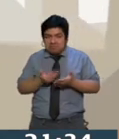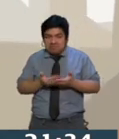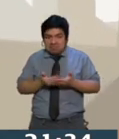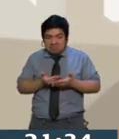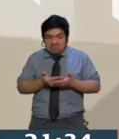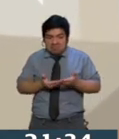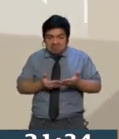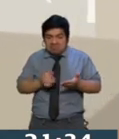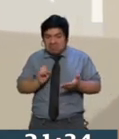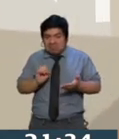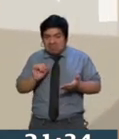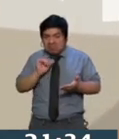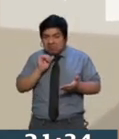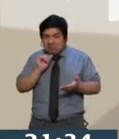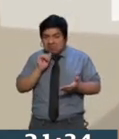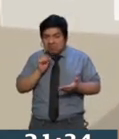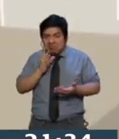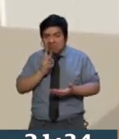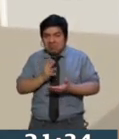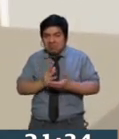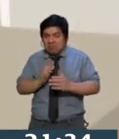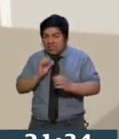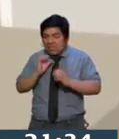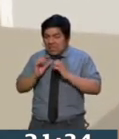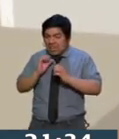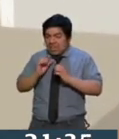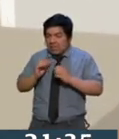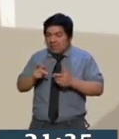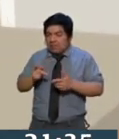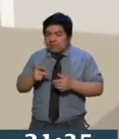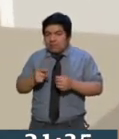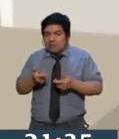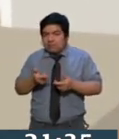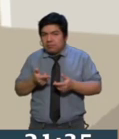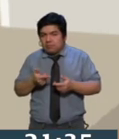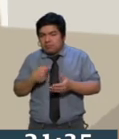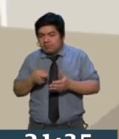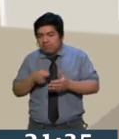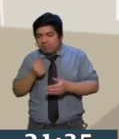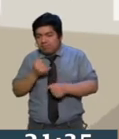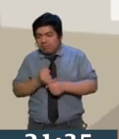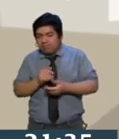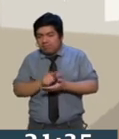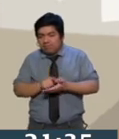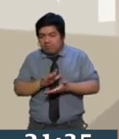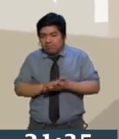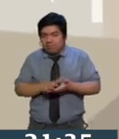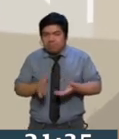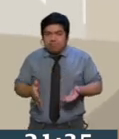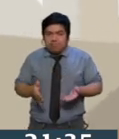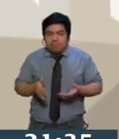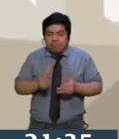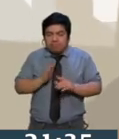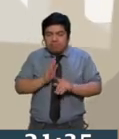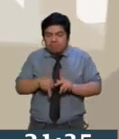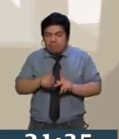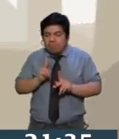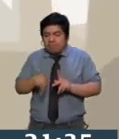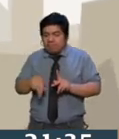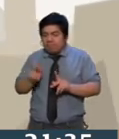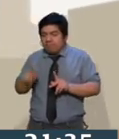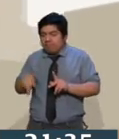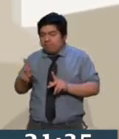más que conversaciones grabadas de manera ilegal, dicho sea de paso, y presentadas fragmentadas y de